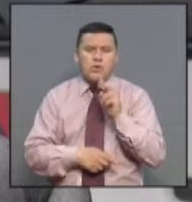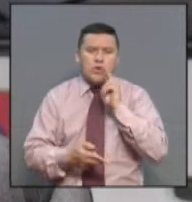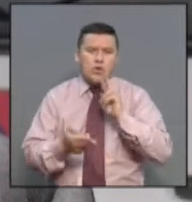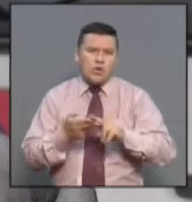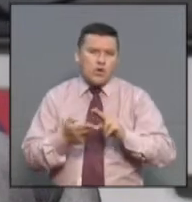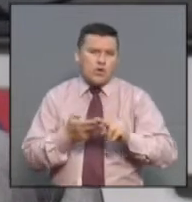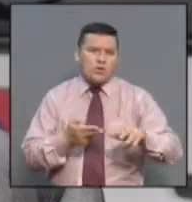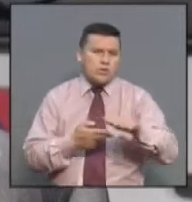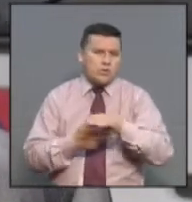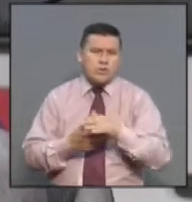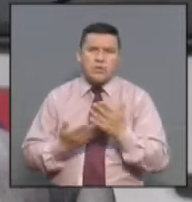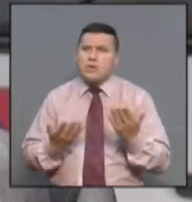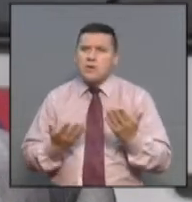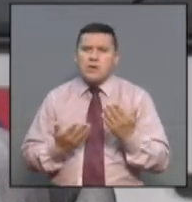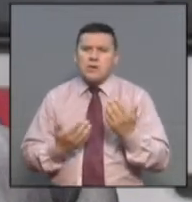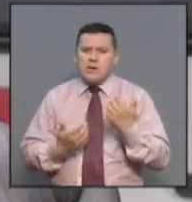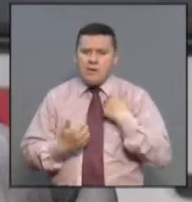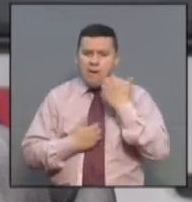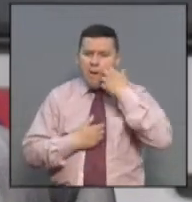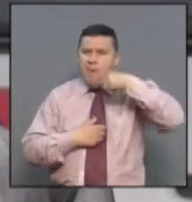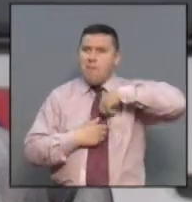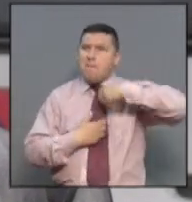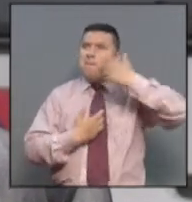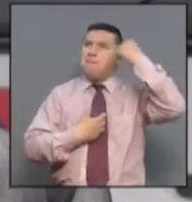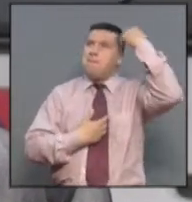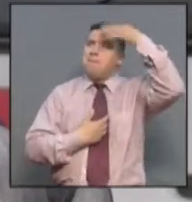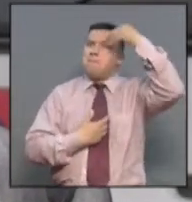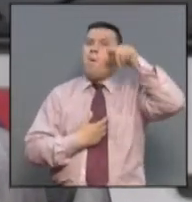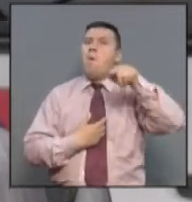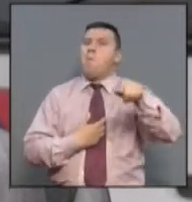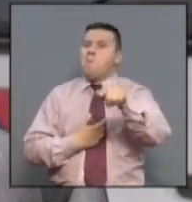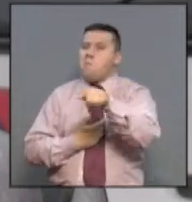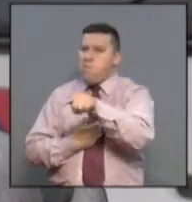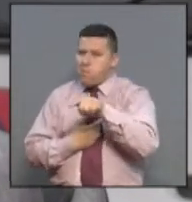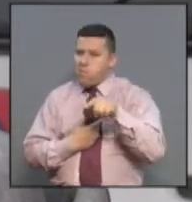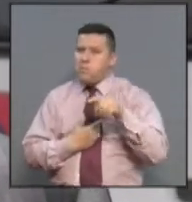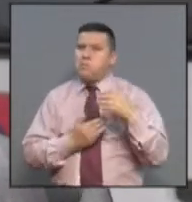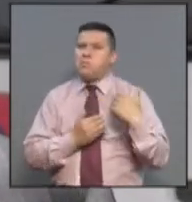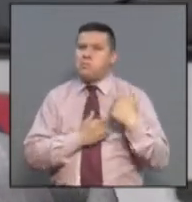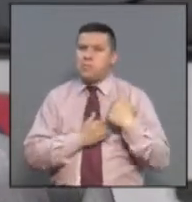conocen y no conocen su condición patológica y que son las personas que se están